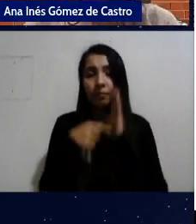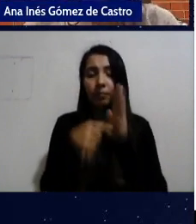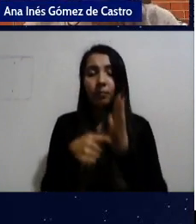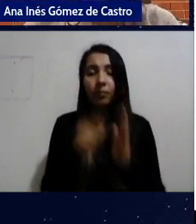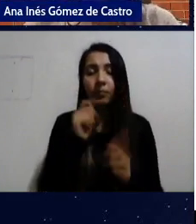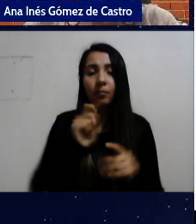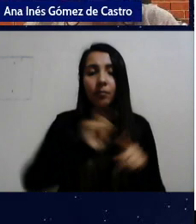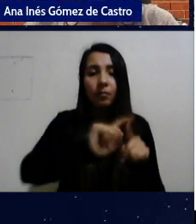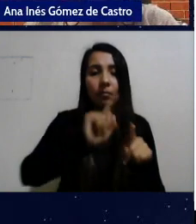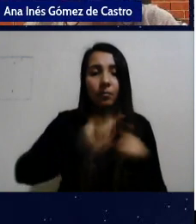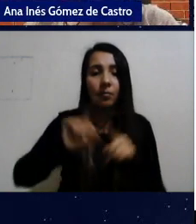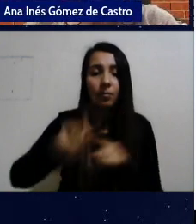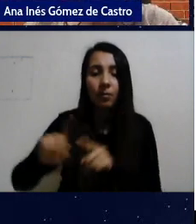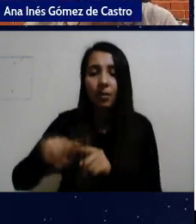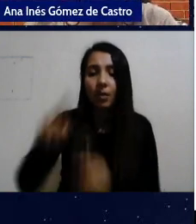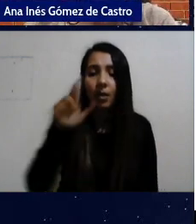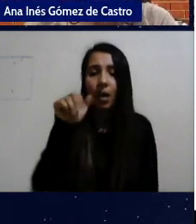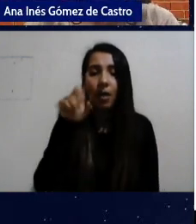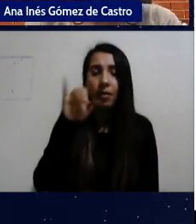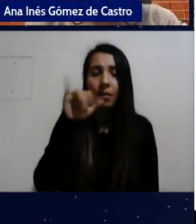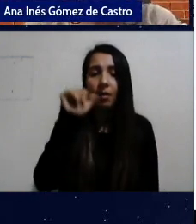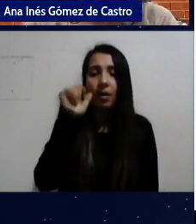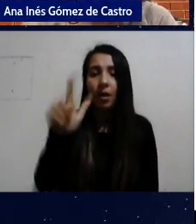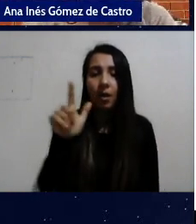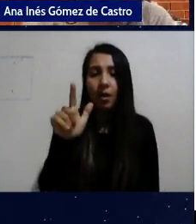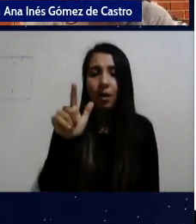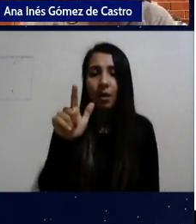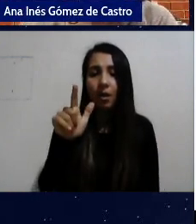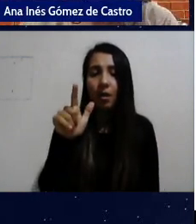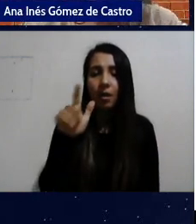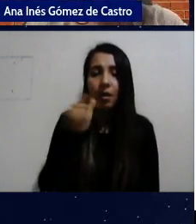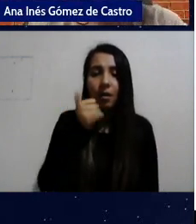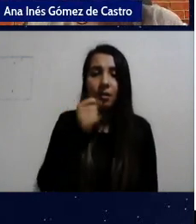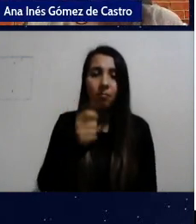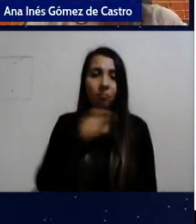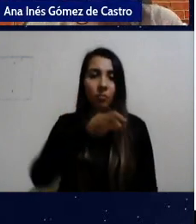que tenéis aquí representado es la distribución radial